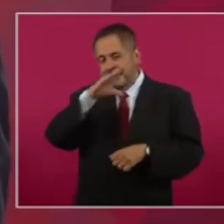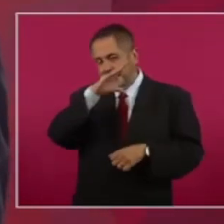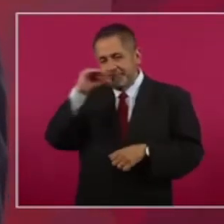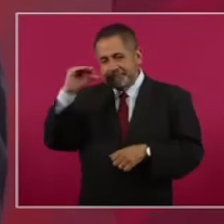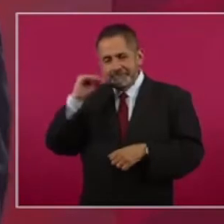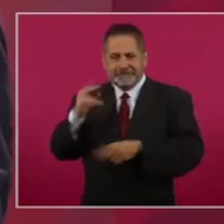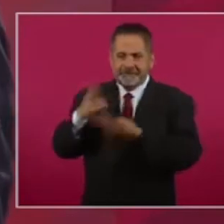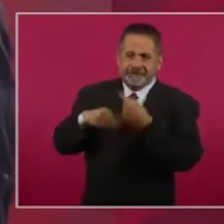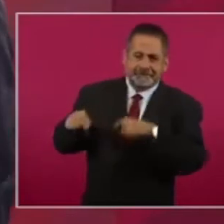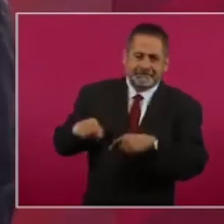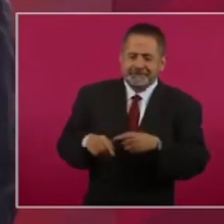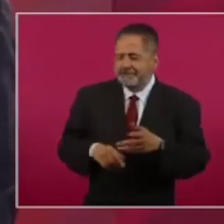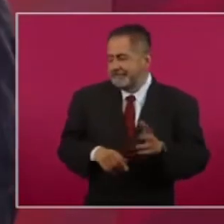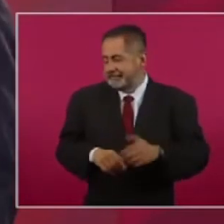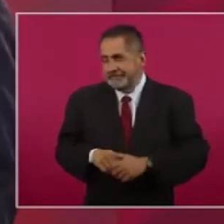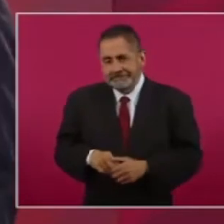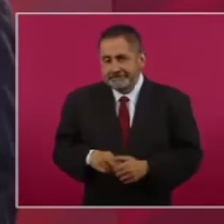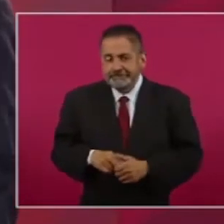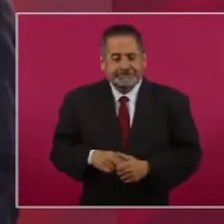que es